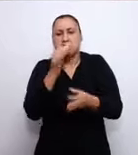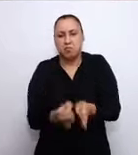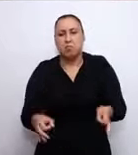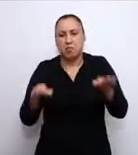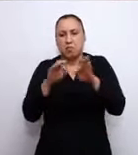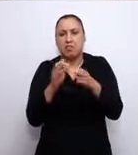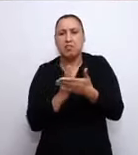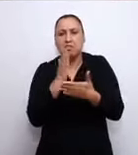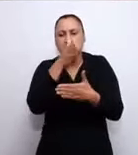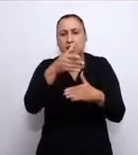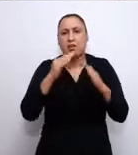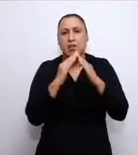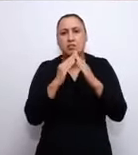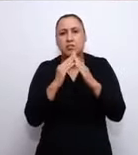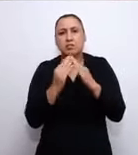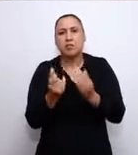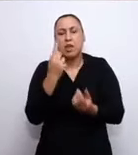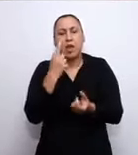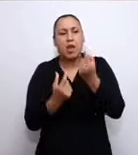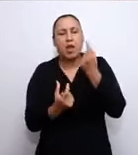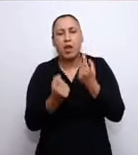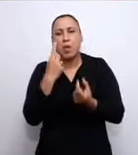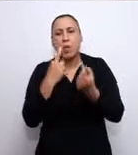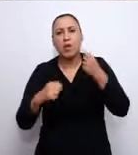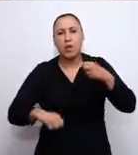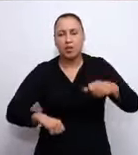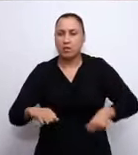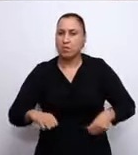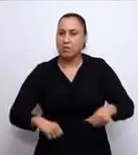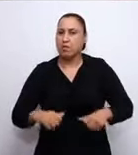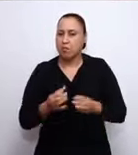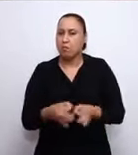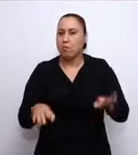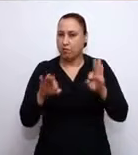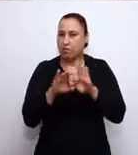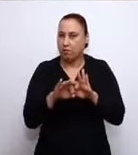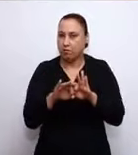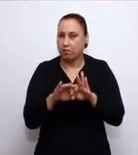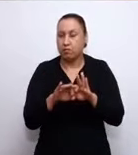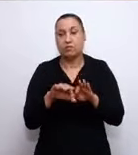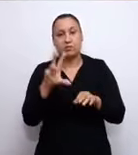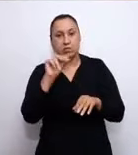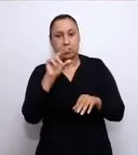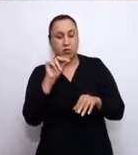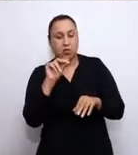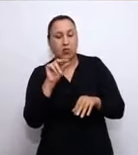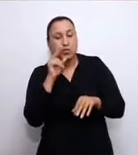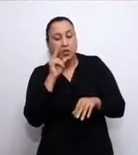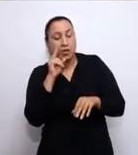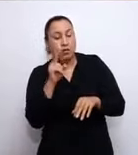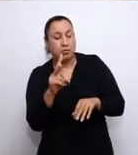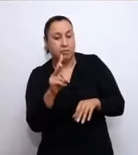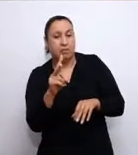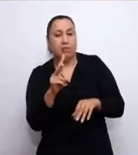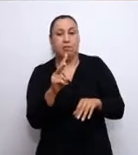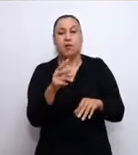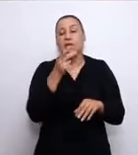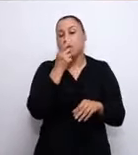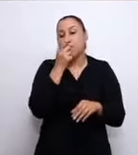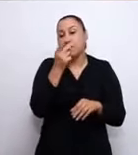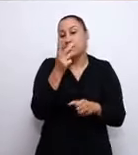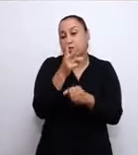salida de su domicilio se enmarca en alguna de esas actividades esenciales de otra forma se les